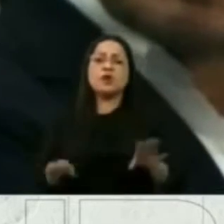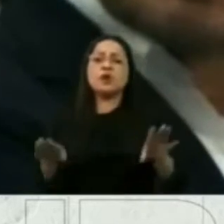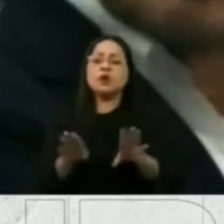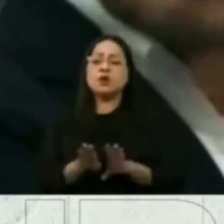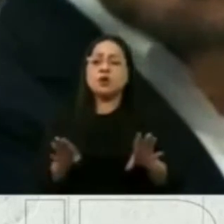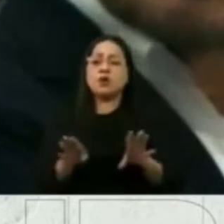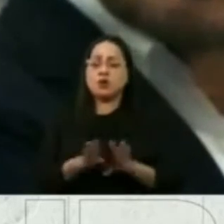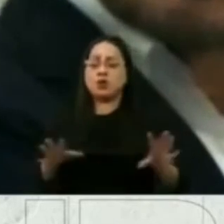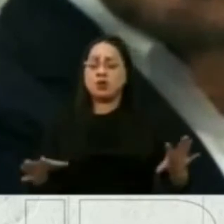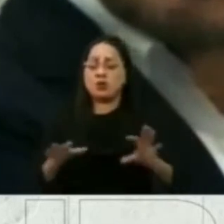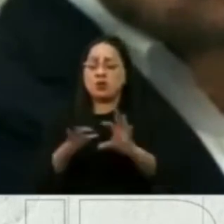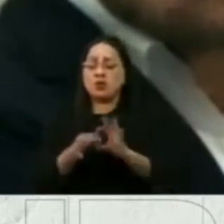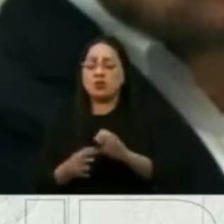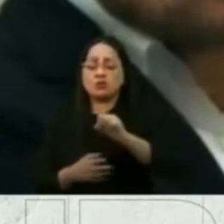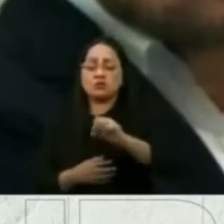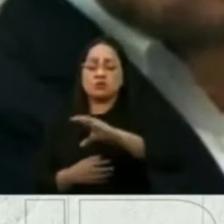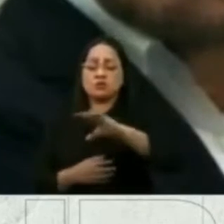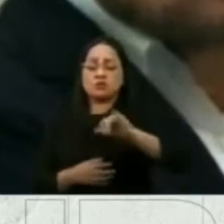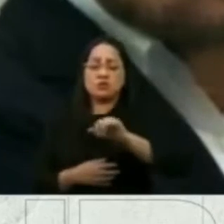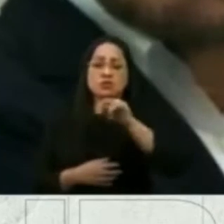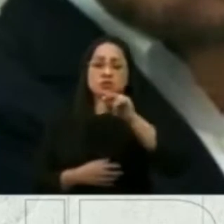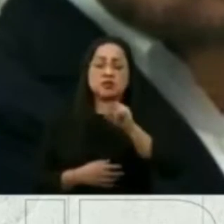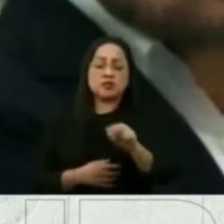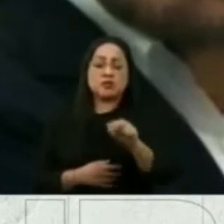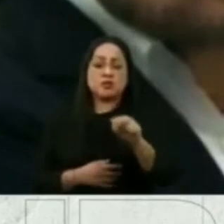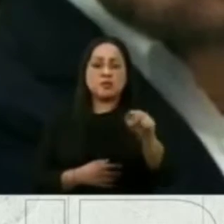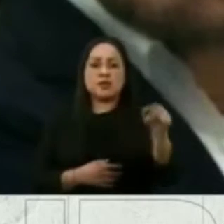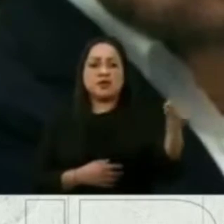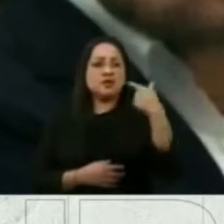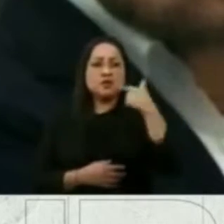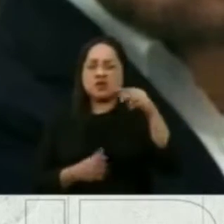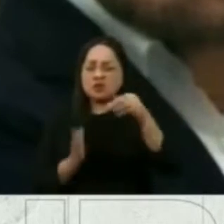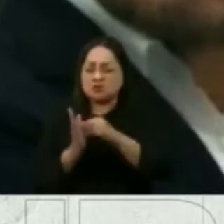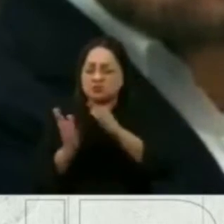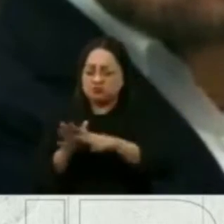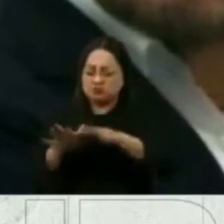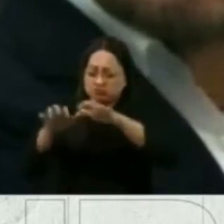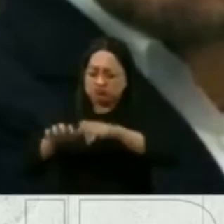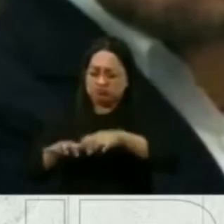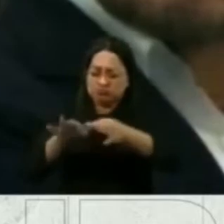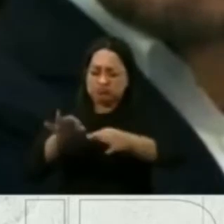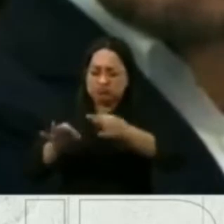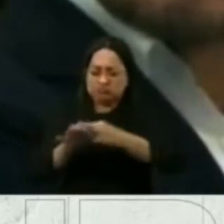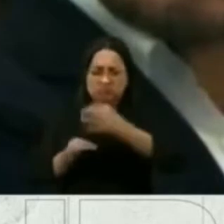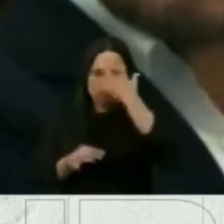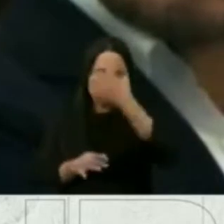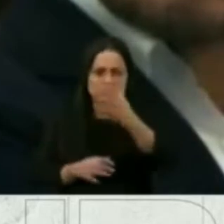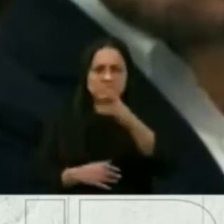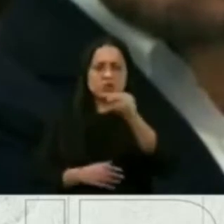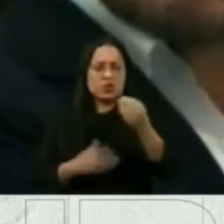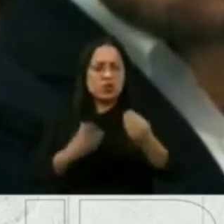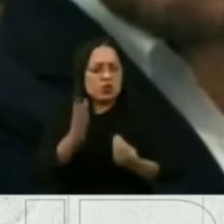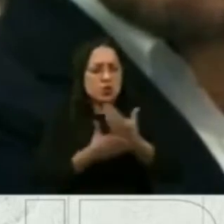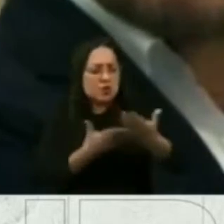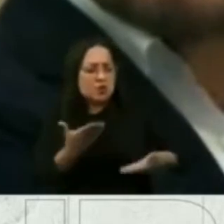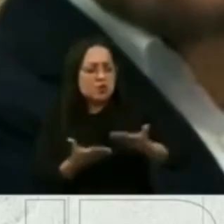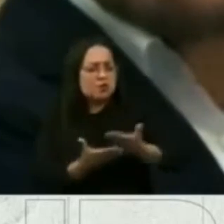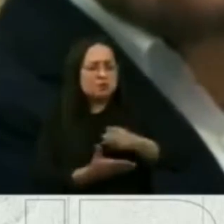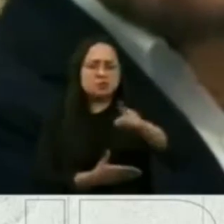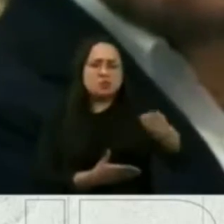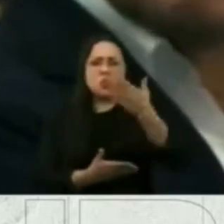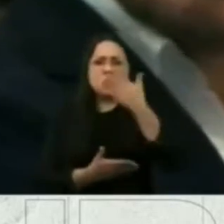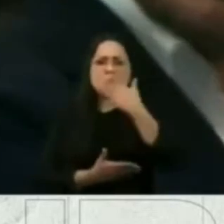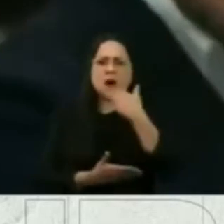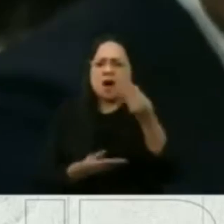de Justicia de la Nación se atrevió a plasmar por escrito, esto es de manera formal, una contrapropuesta. Algunos de los